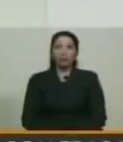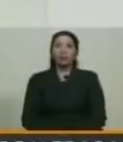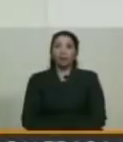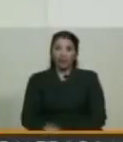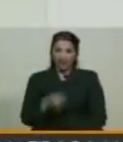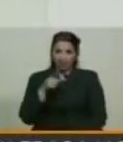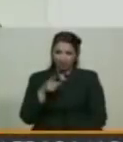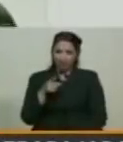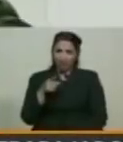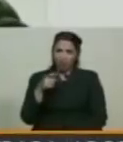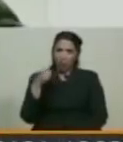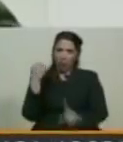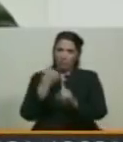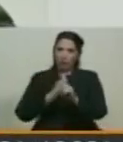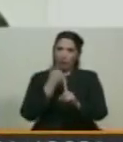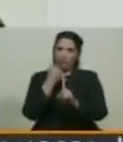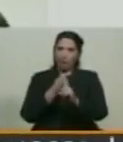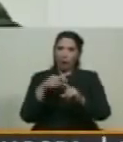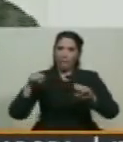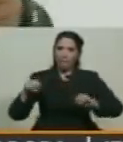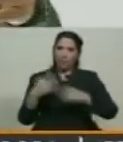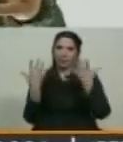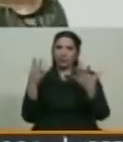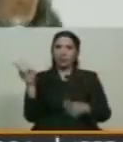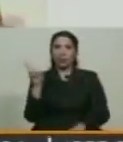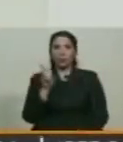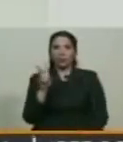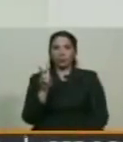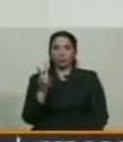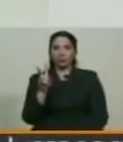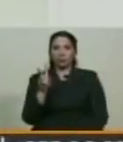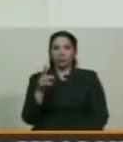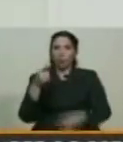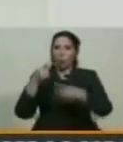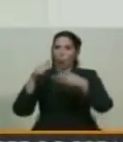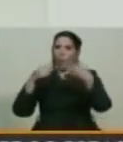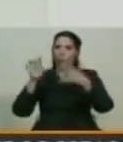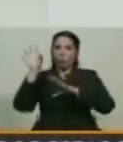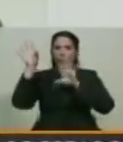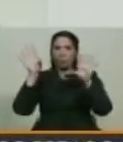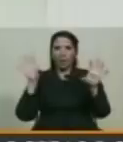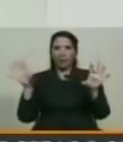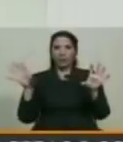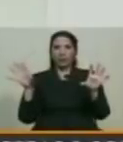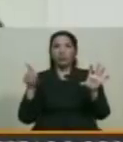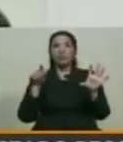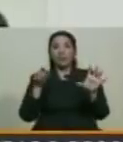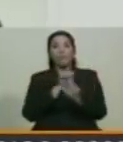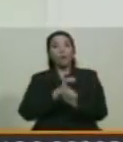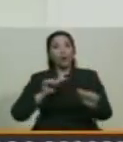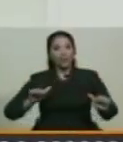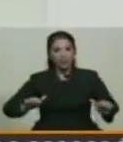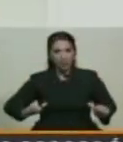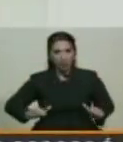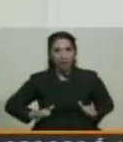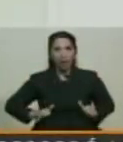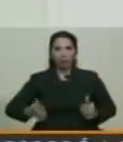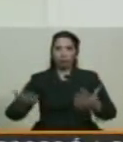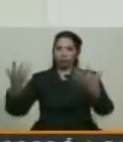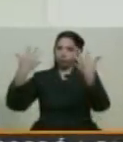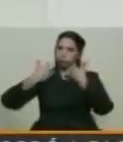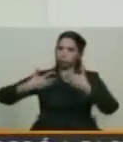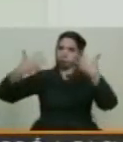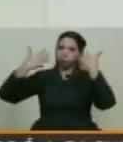emancipación, no solamente aquí en Venezuela, sino más allá de nuestras fronteras, bueno, la Fuerza Armada se alimenta